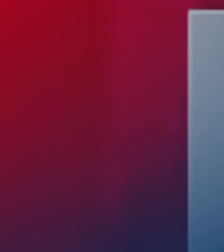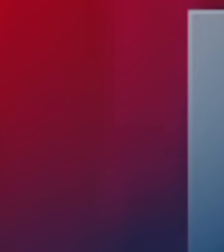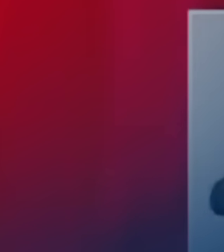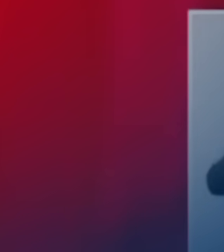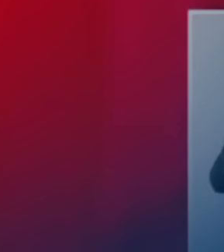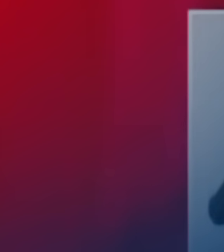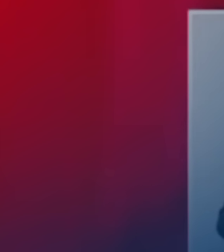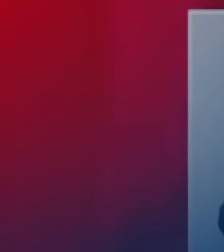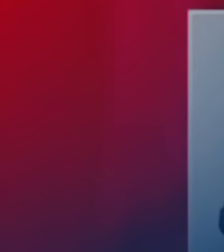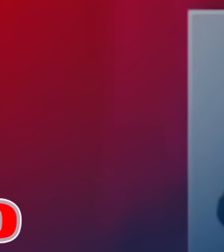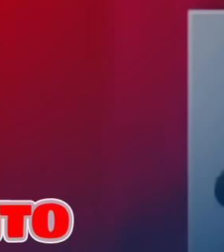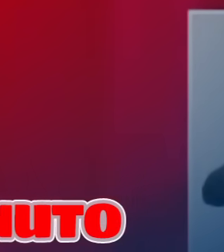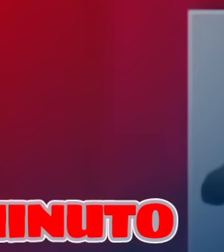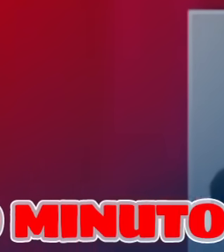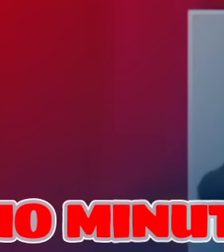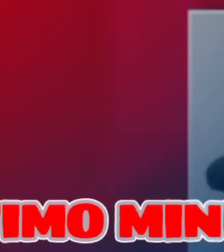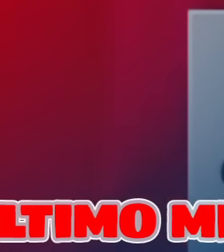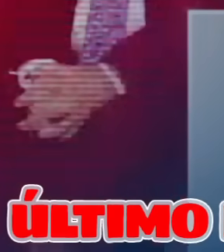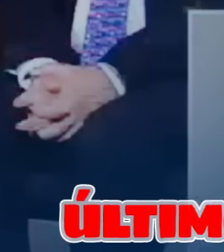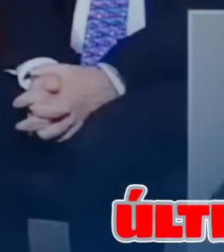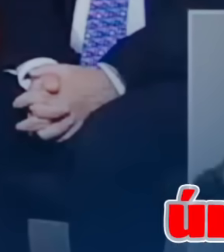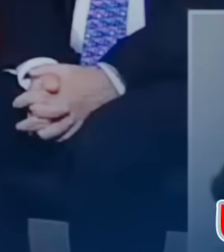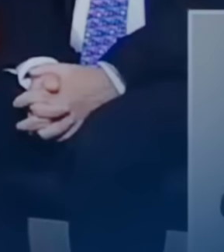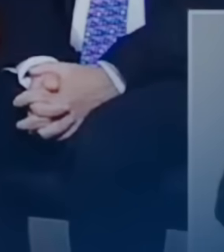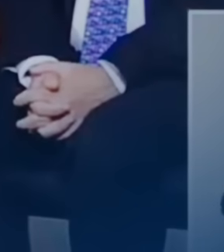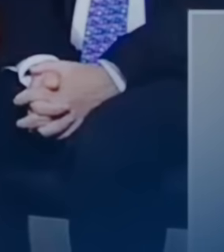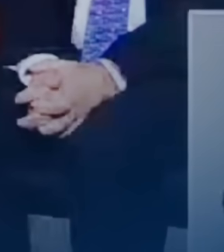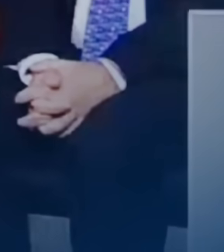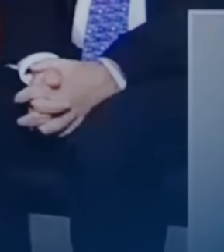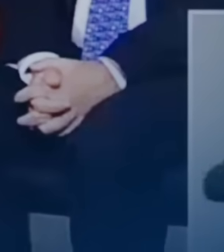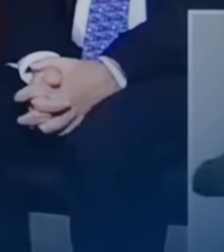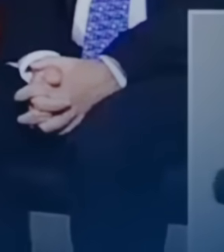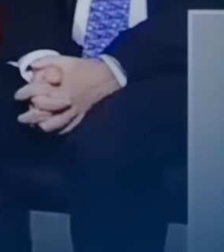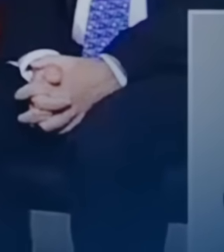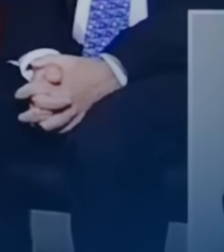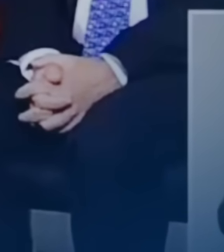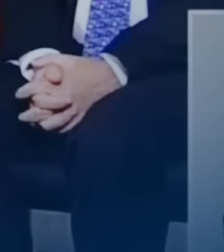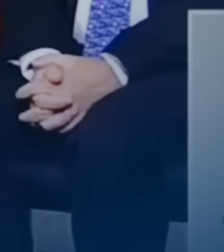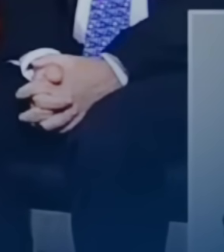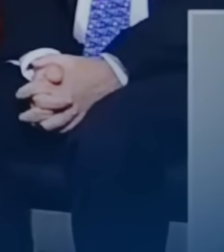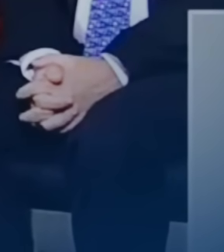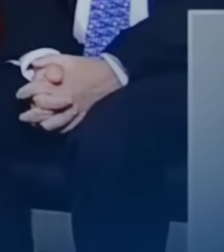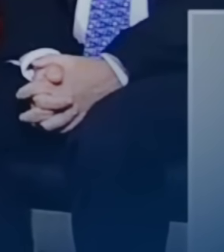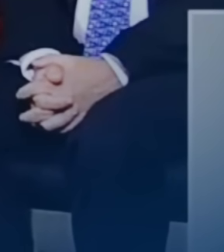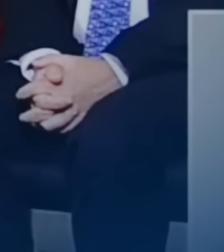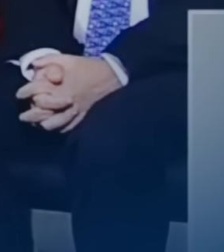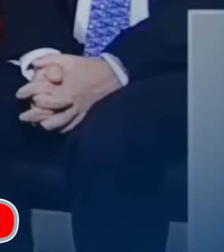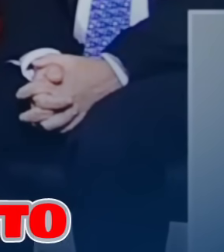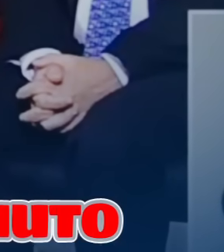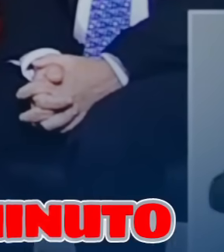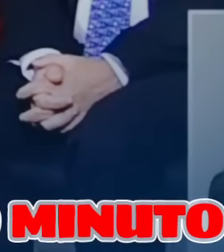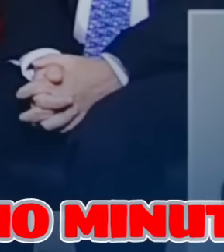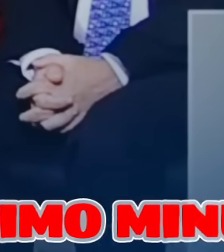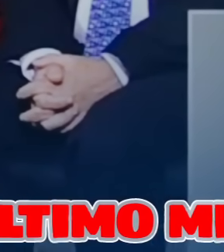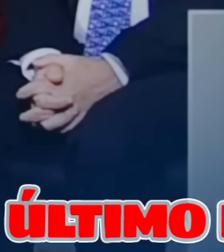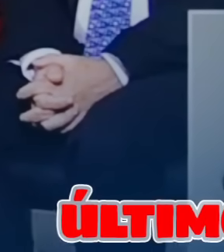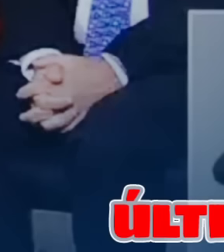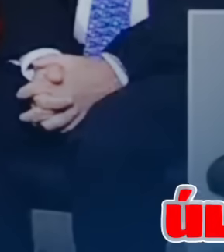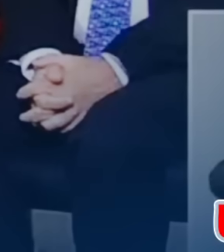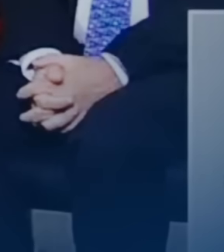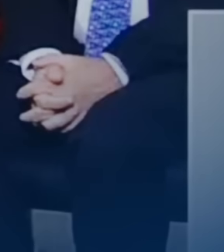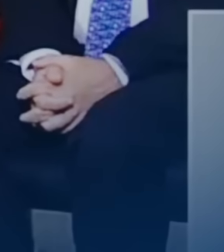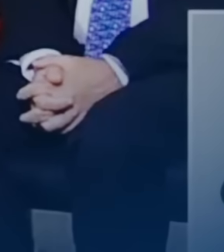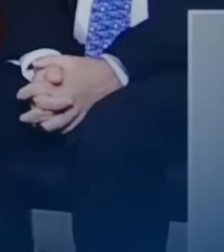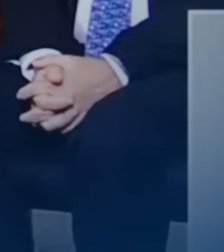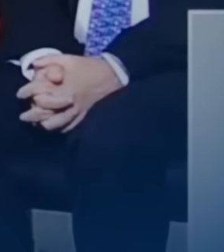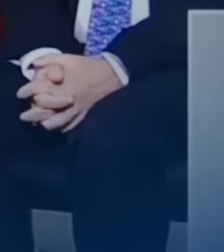dar cátedra de derecho, de leyes, de esta forma como a continuación vamos a ver a la ministra Norma Piña?